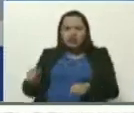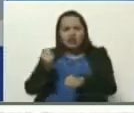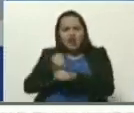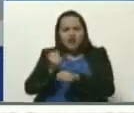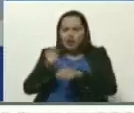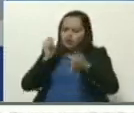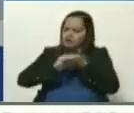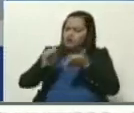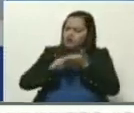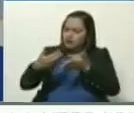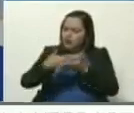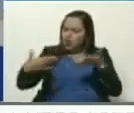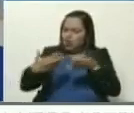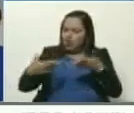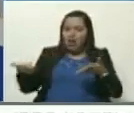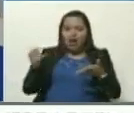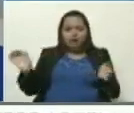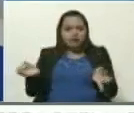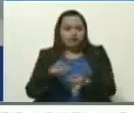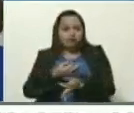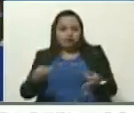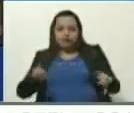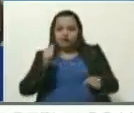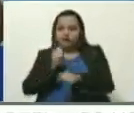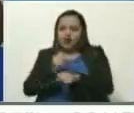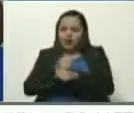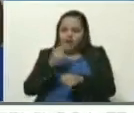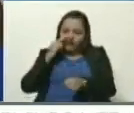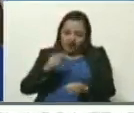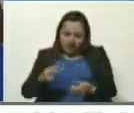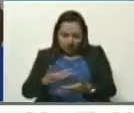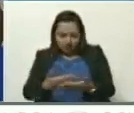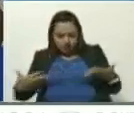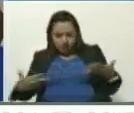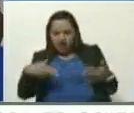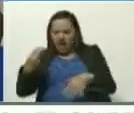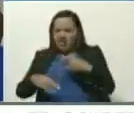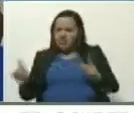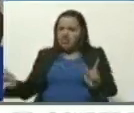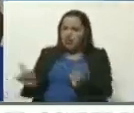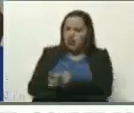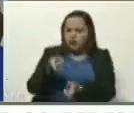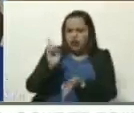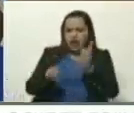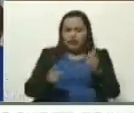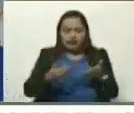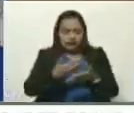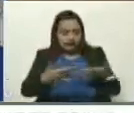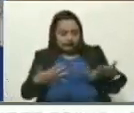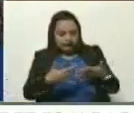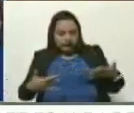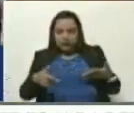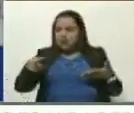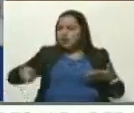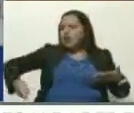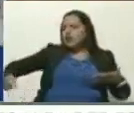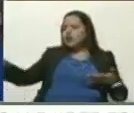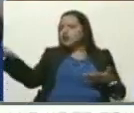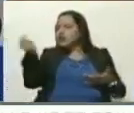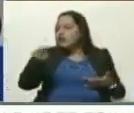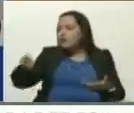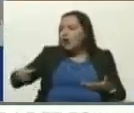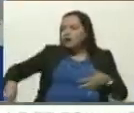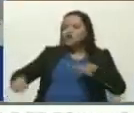profesor Arles eran espectaculares. Uno veía un guión para montar un micro, el profesor Arles, y él dibujaba el trabajo